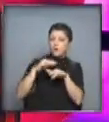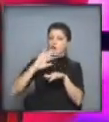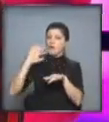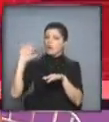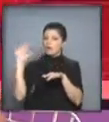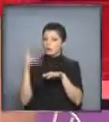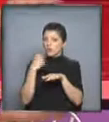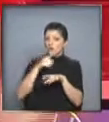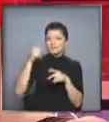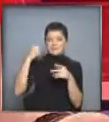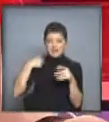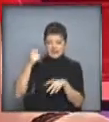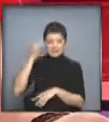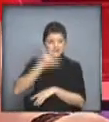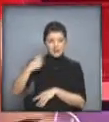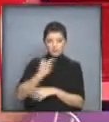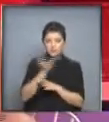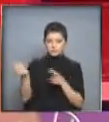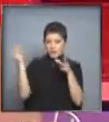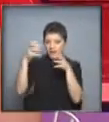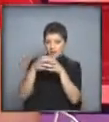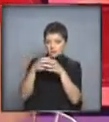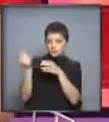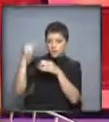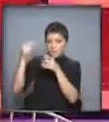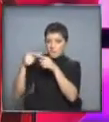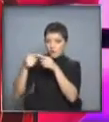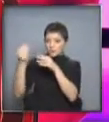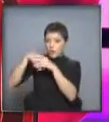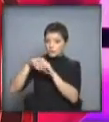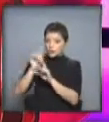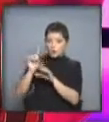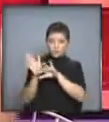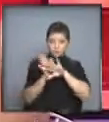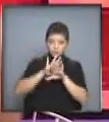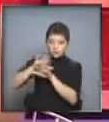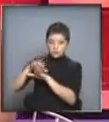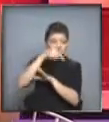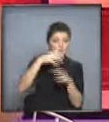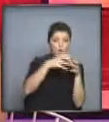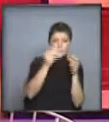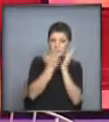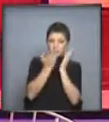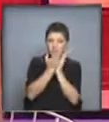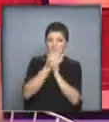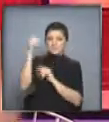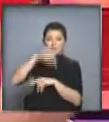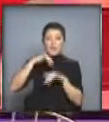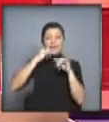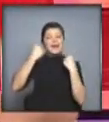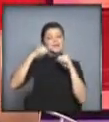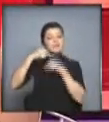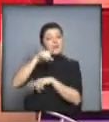incidencia en la realidad social y no militan en un partido político o en una organización. Entonces, la actividad política y la actividad de los jóvenes en la